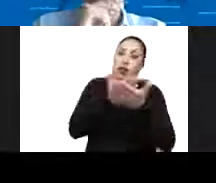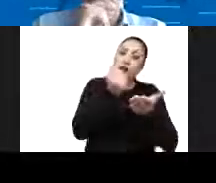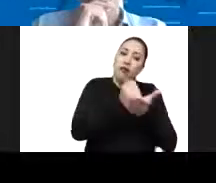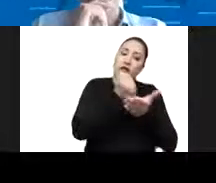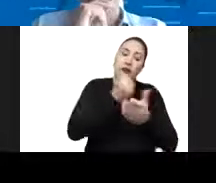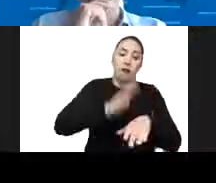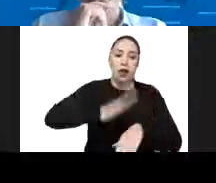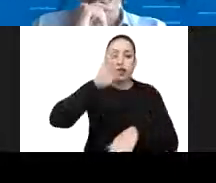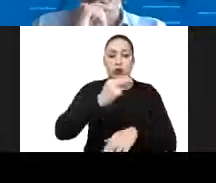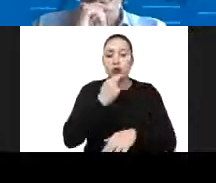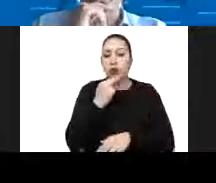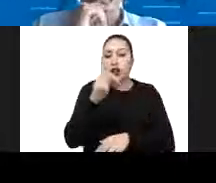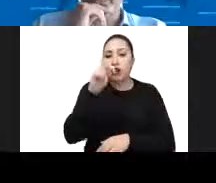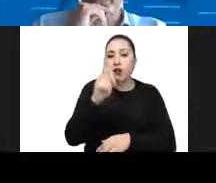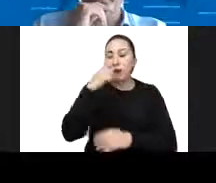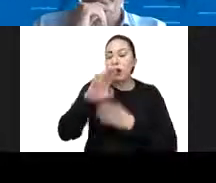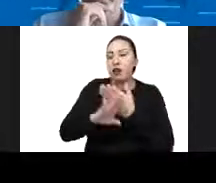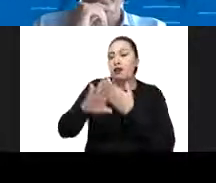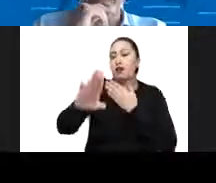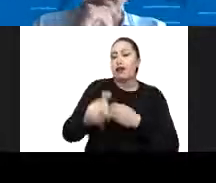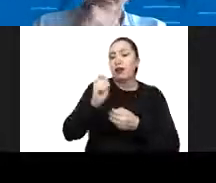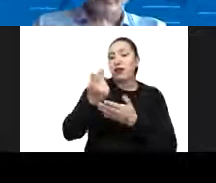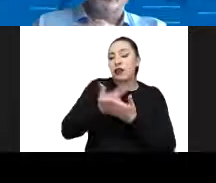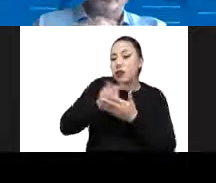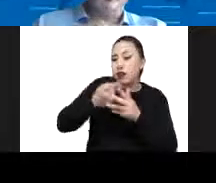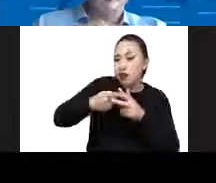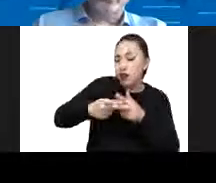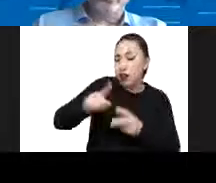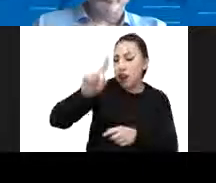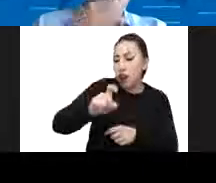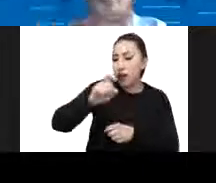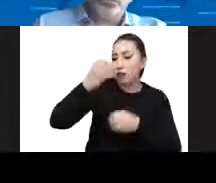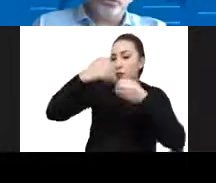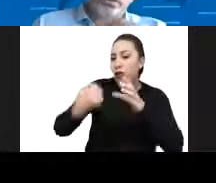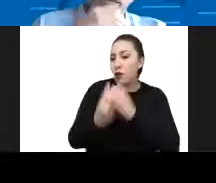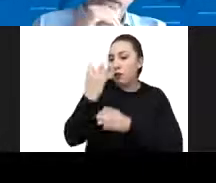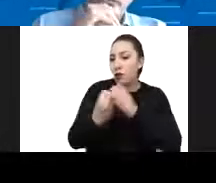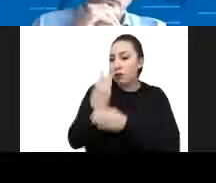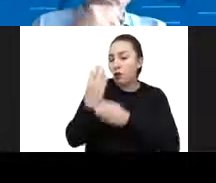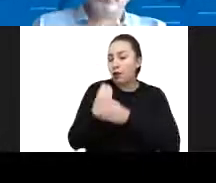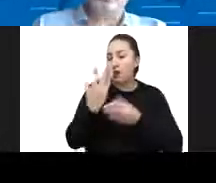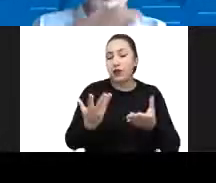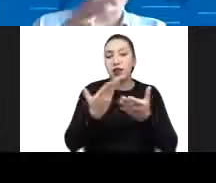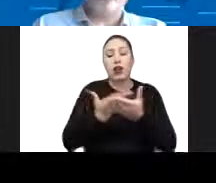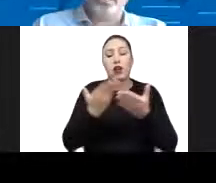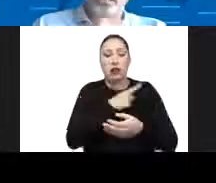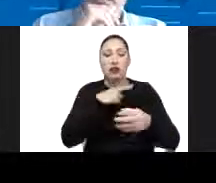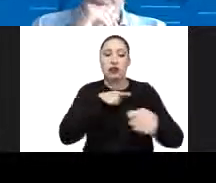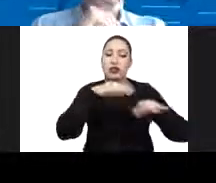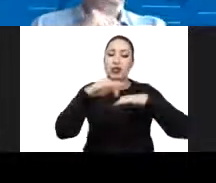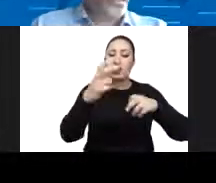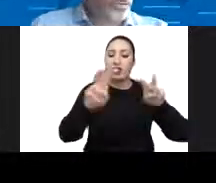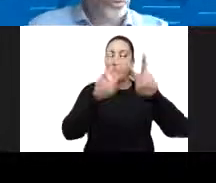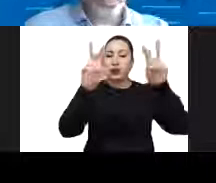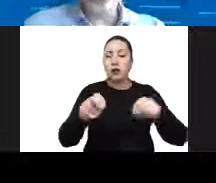ciudad, para reducir el agua no contabilizada. Entonces, del lado del suministro, trabajar en esos temas, del lado de la